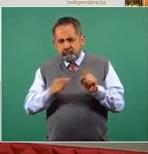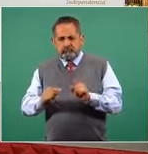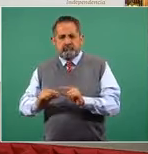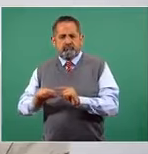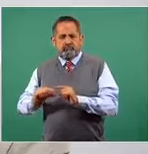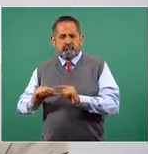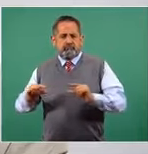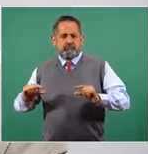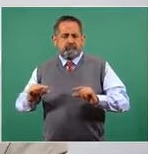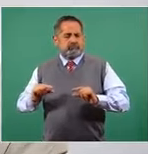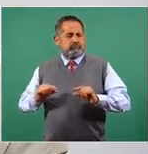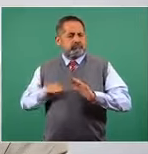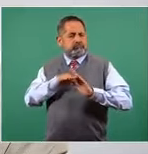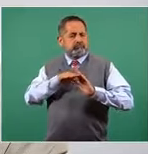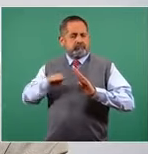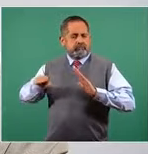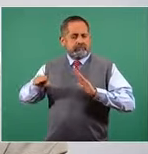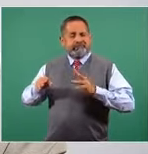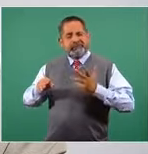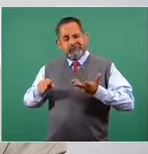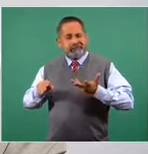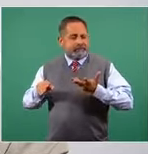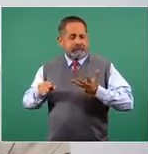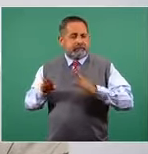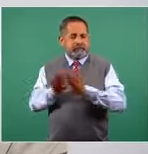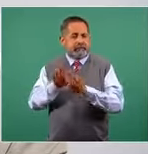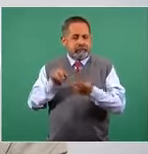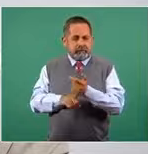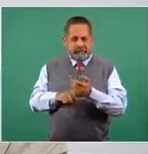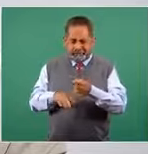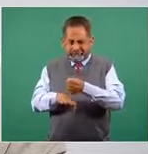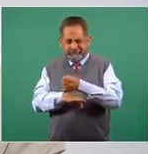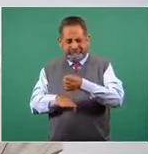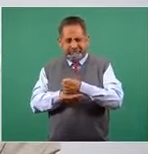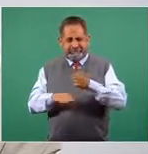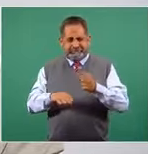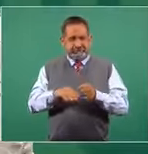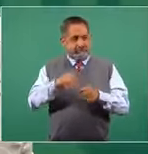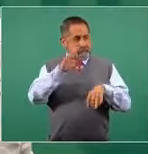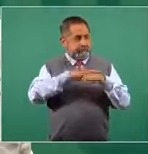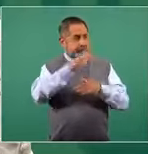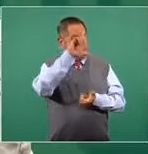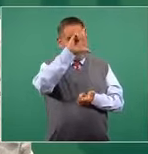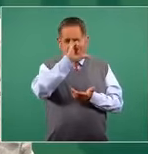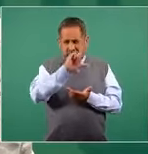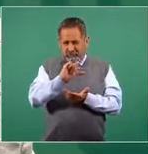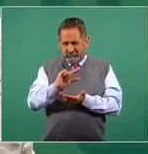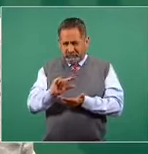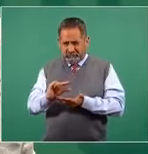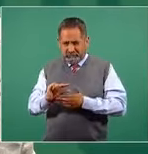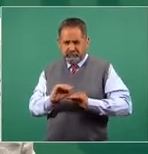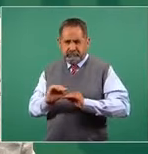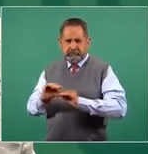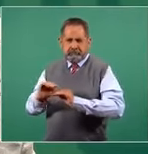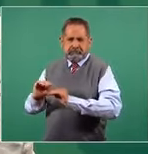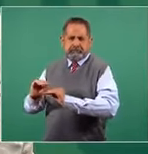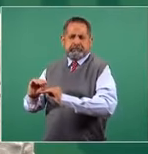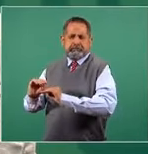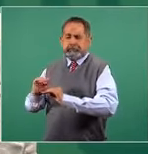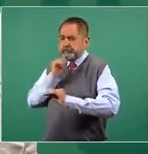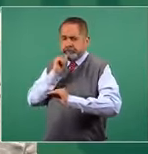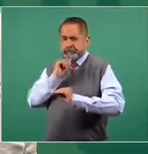manera. Son mesetas y son incrementos que se dan en un nivel muy basal, o sea, después de haber logrado un descenso y un control sumamente